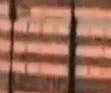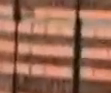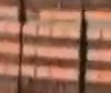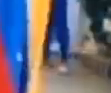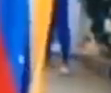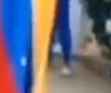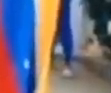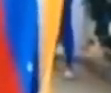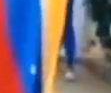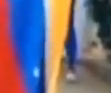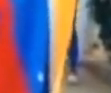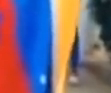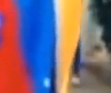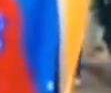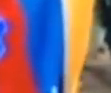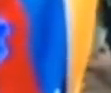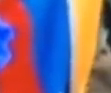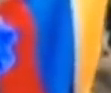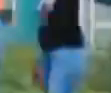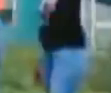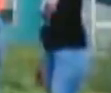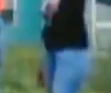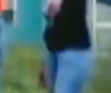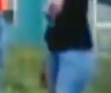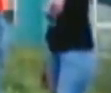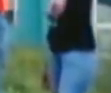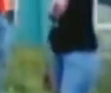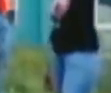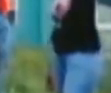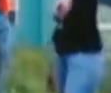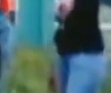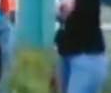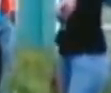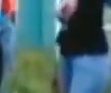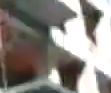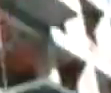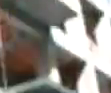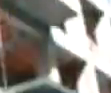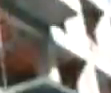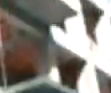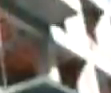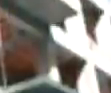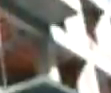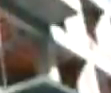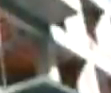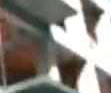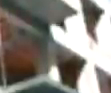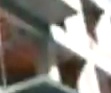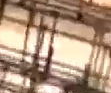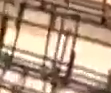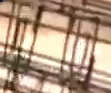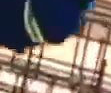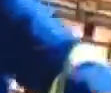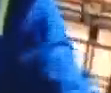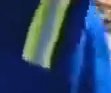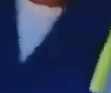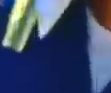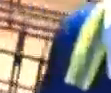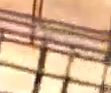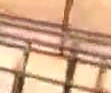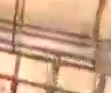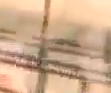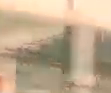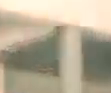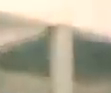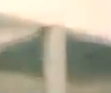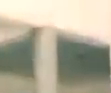a través de la Reina de las Grandes Misiones es resultado de la perseverancia y el arduo trabajo de hombres y mujeres